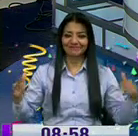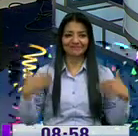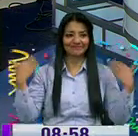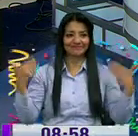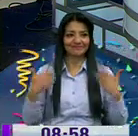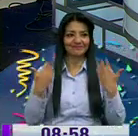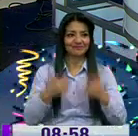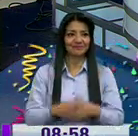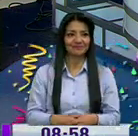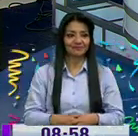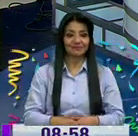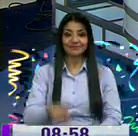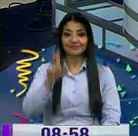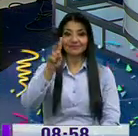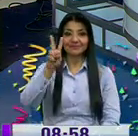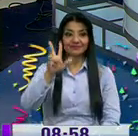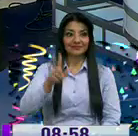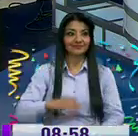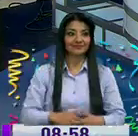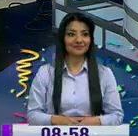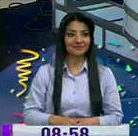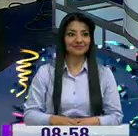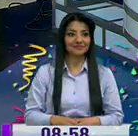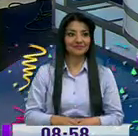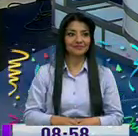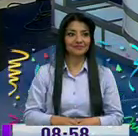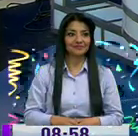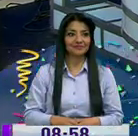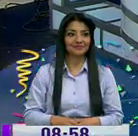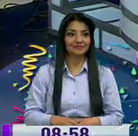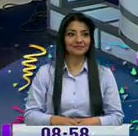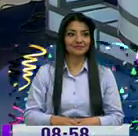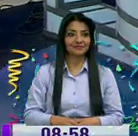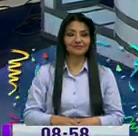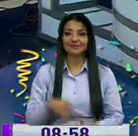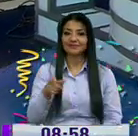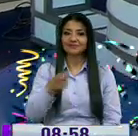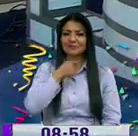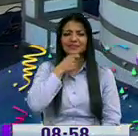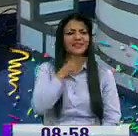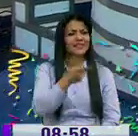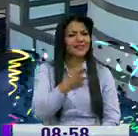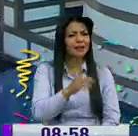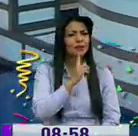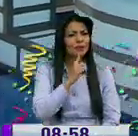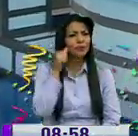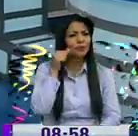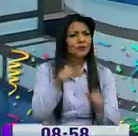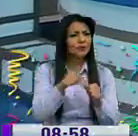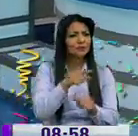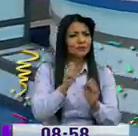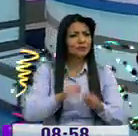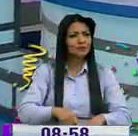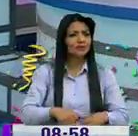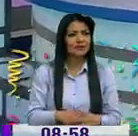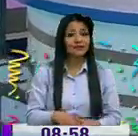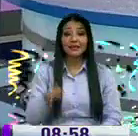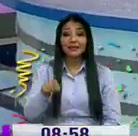A ver, una, dos, tres. ¿Deseo? Te estás poniendo viejito. Deseo, deseo. Ese no, ese no. Ese no.